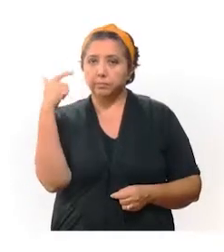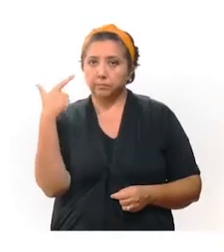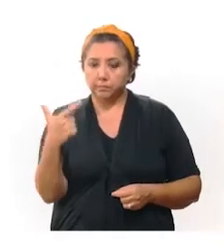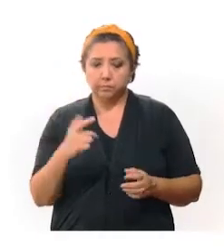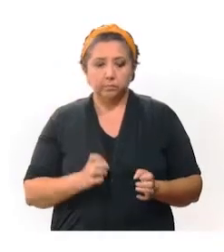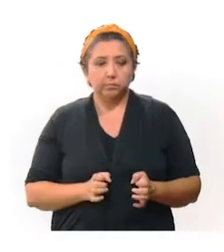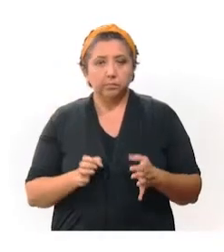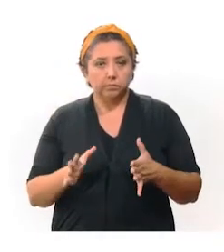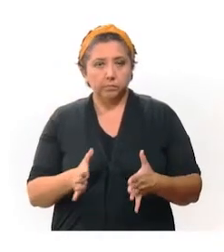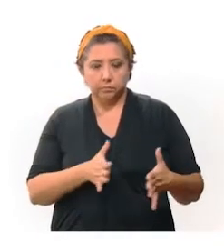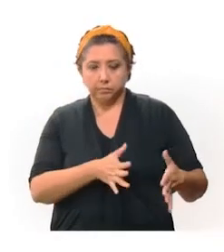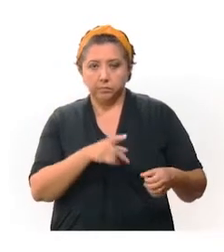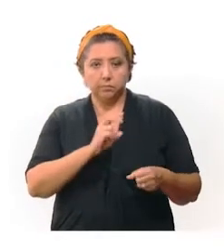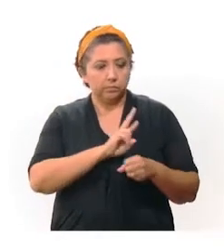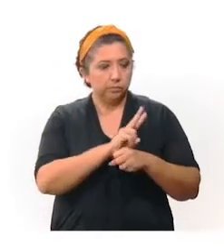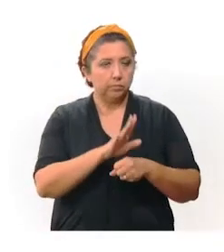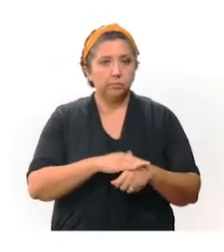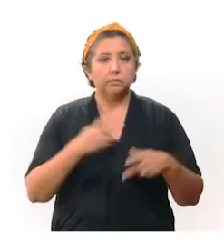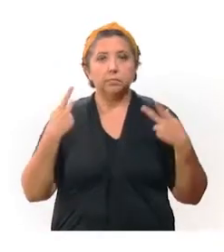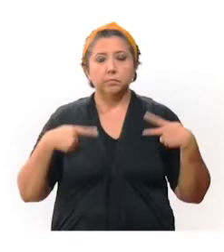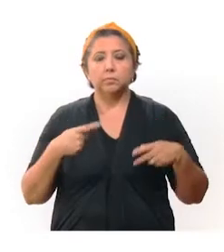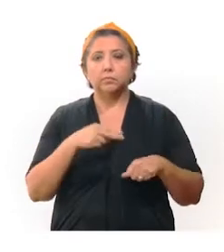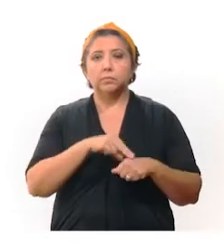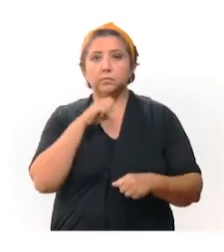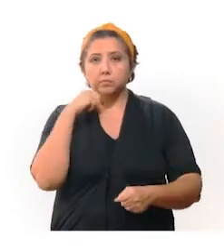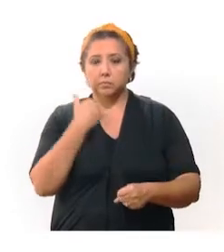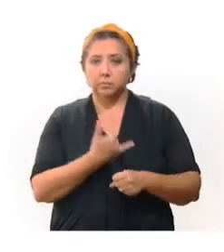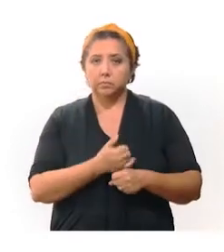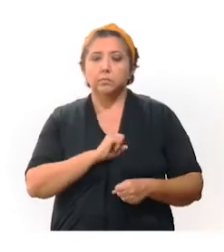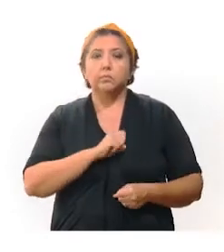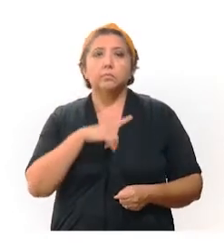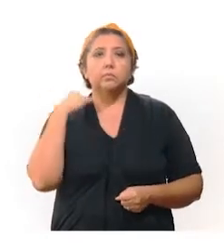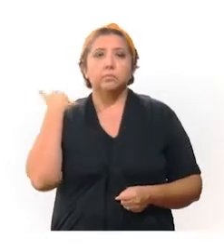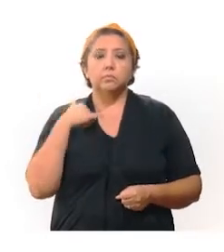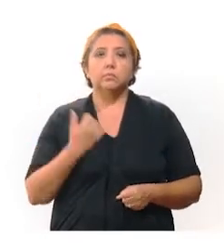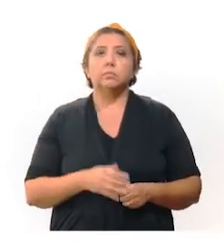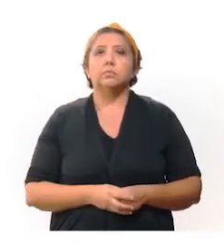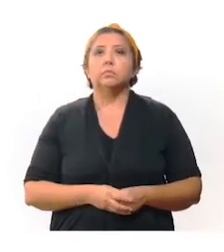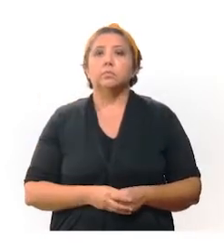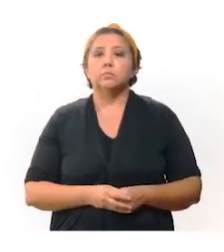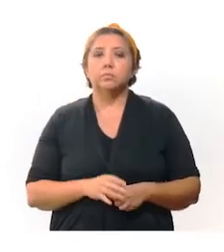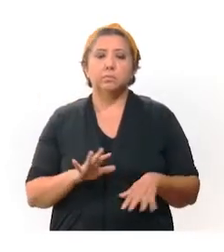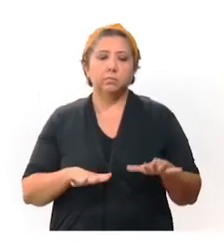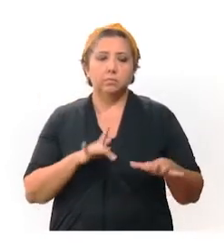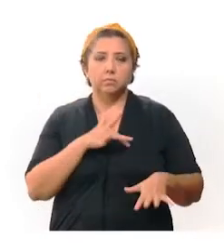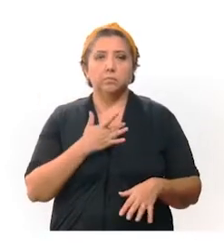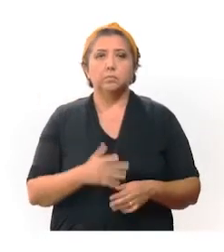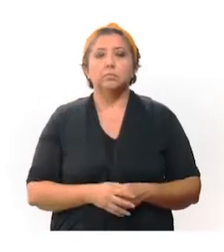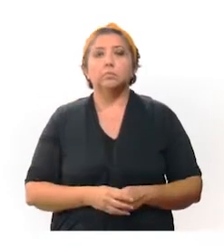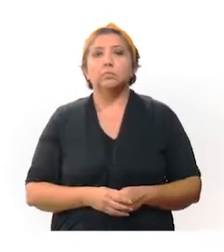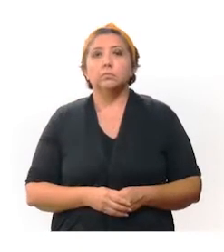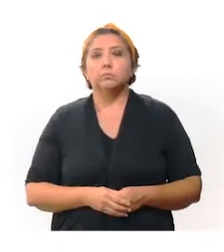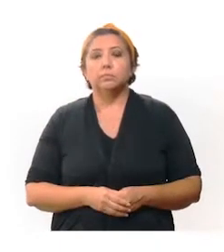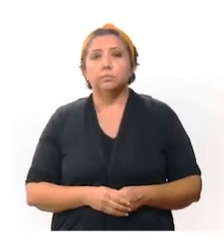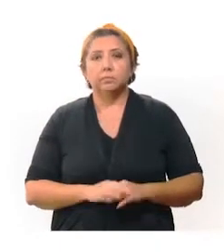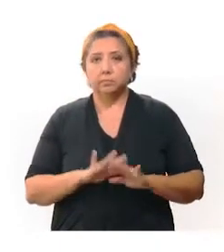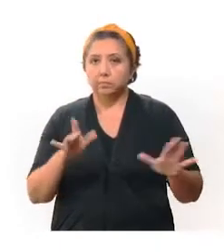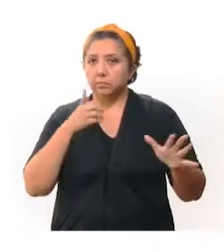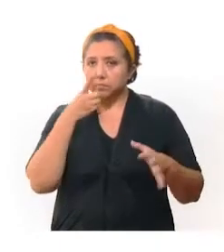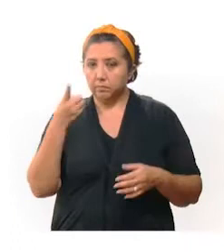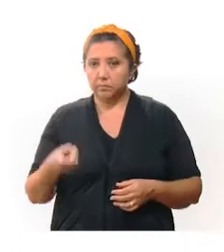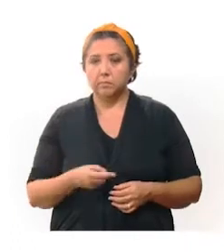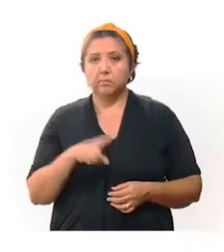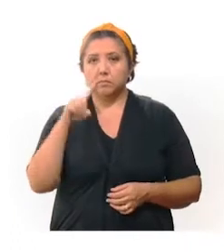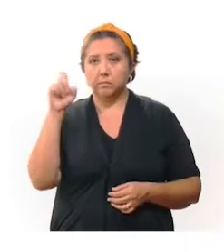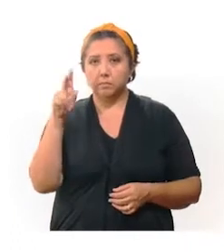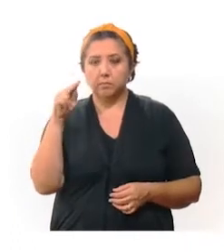357 están estables, aislados y monitoreados por personal médico de la Secretaría de Salud de Yucatán con síntomas leves. Como ya se